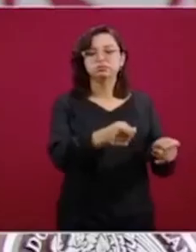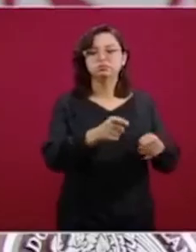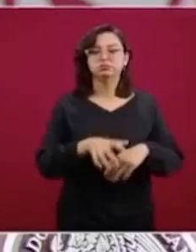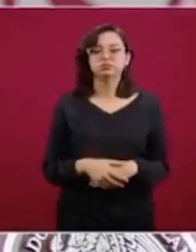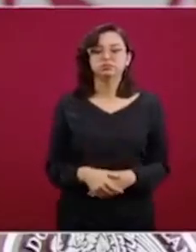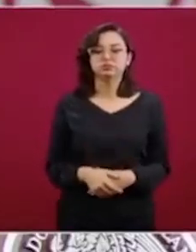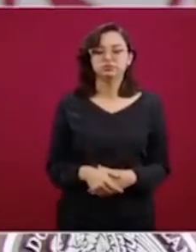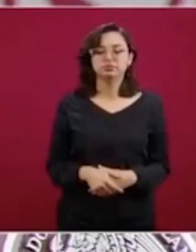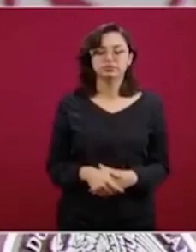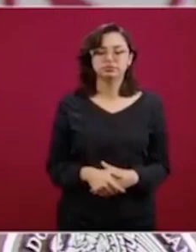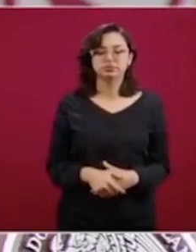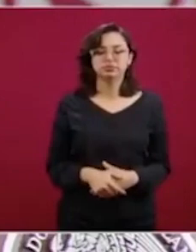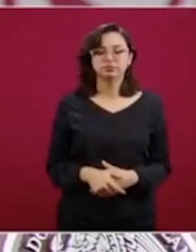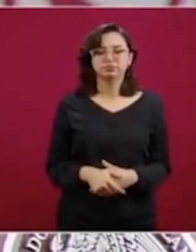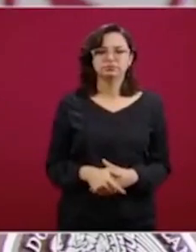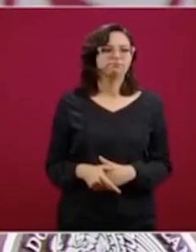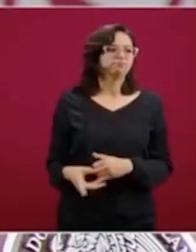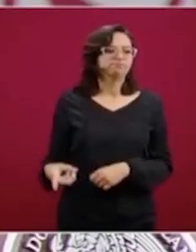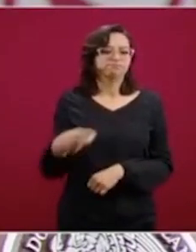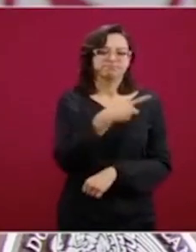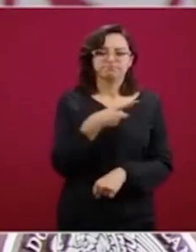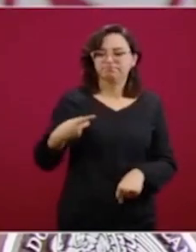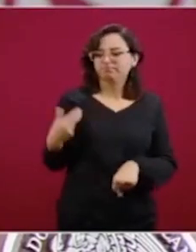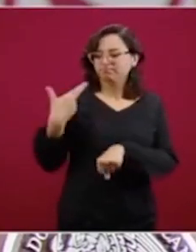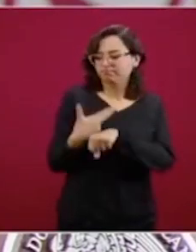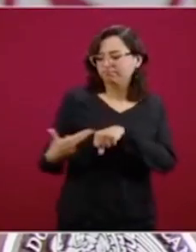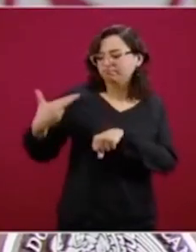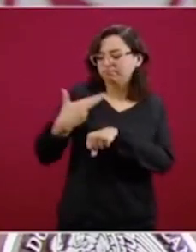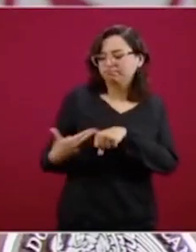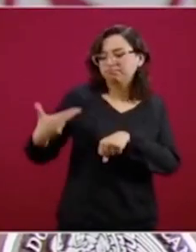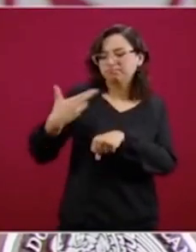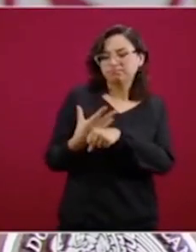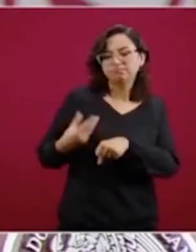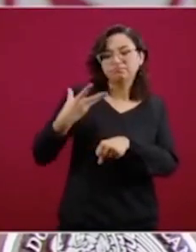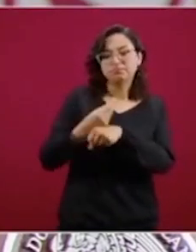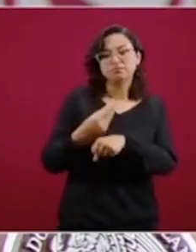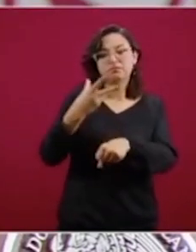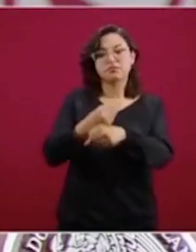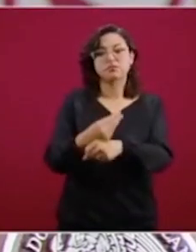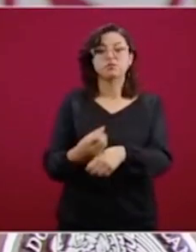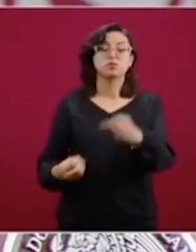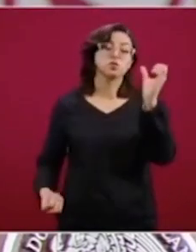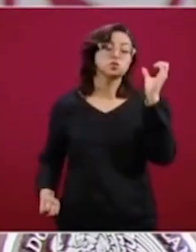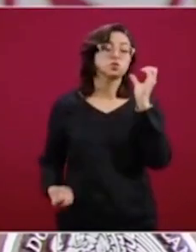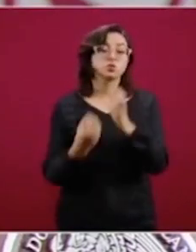Tenemos que ir ajustando, ¿no?, el gobierno a la nueva